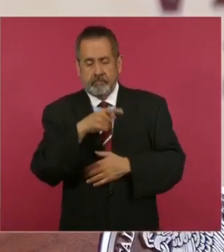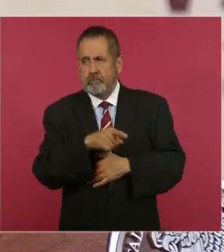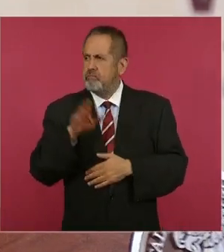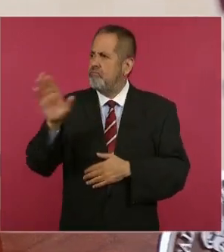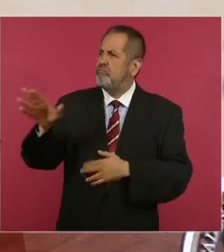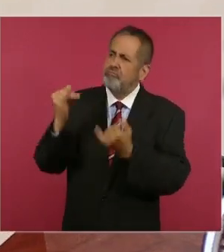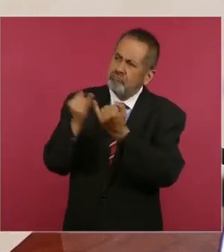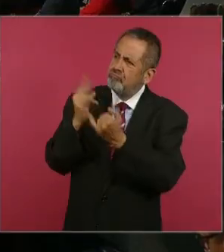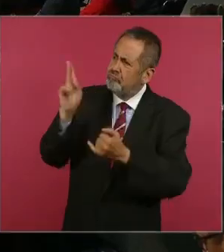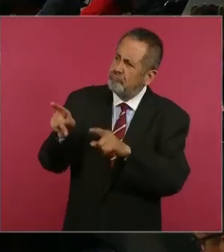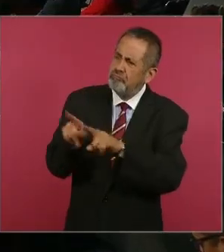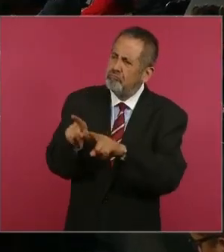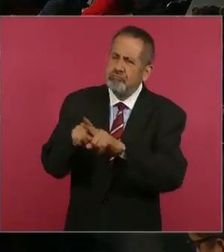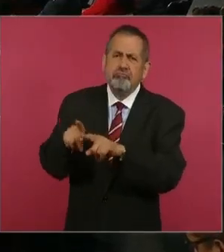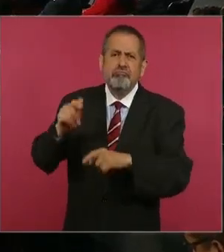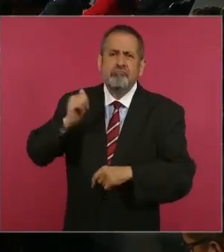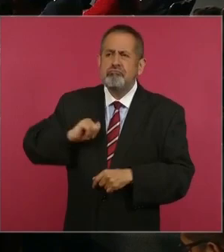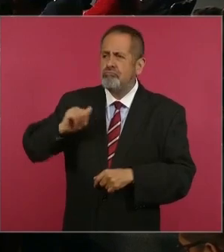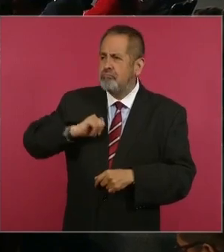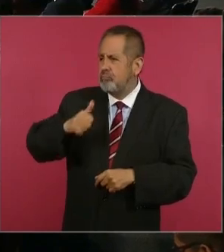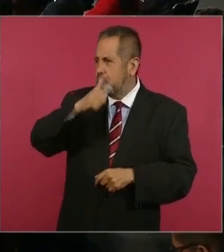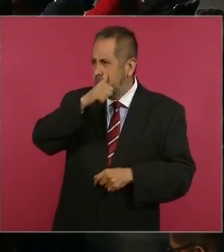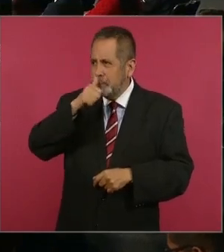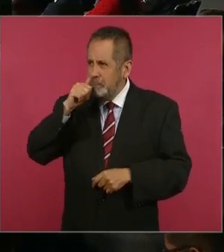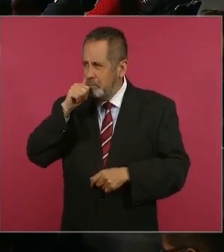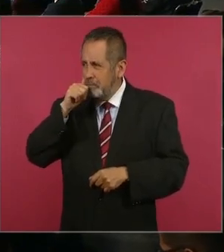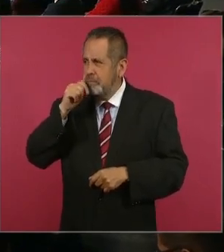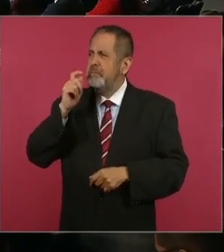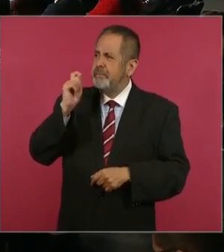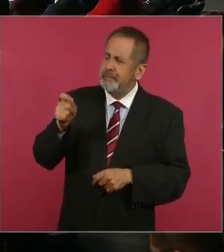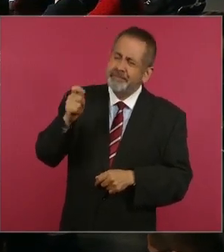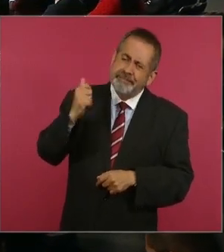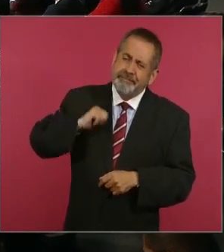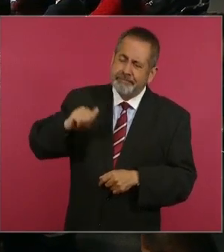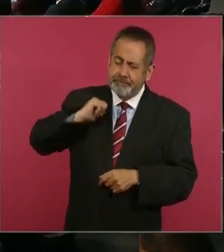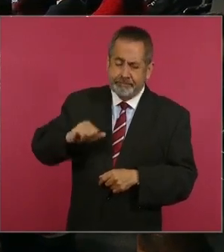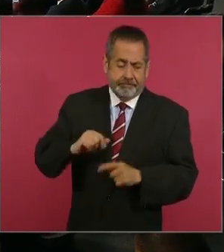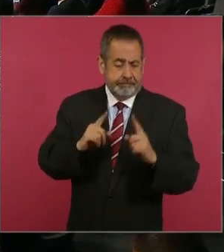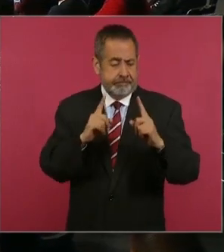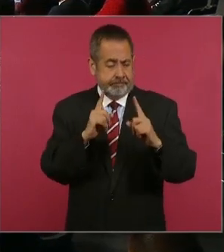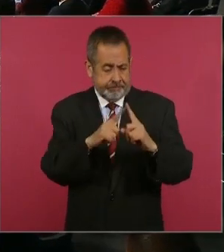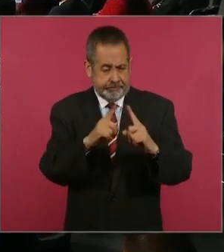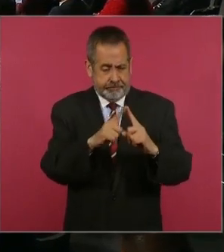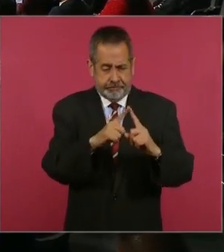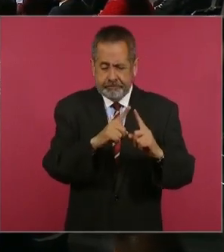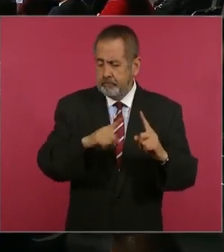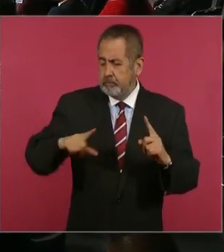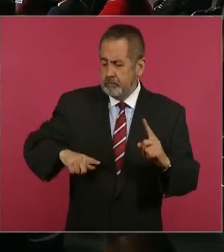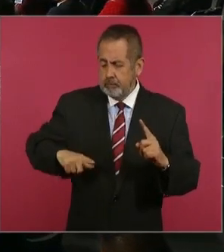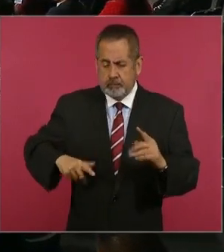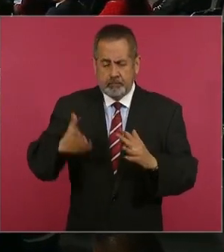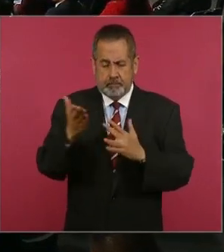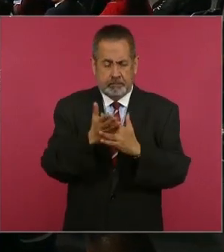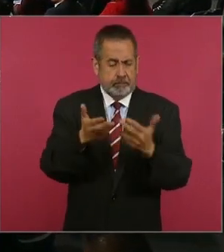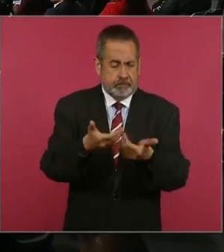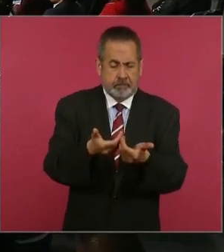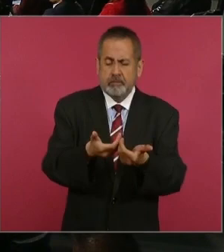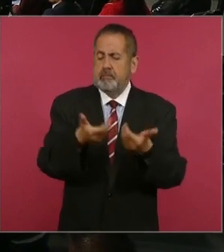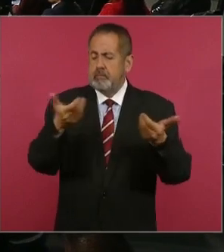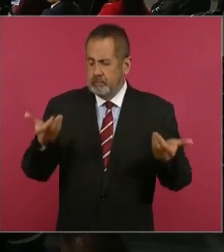presidente Juárez se paró a la iglesia del